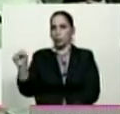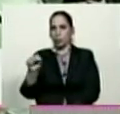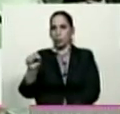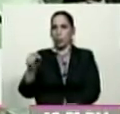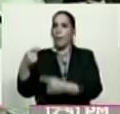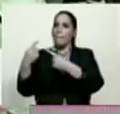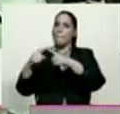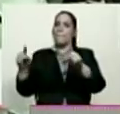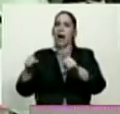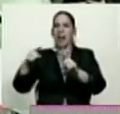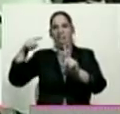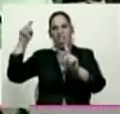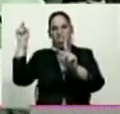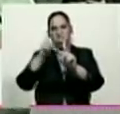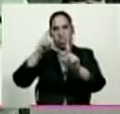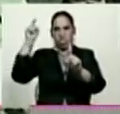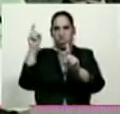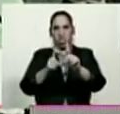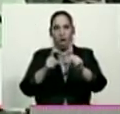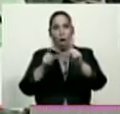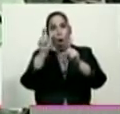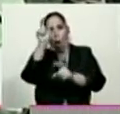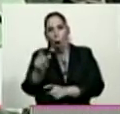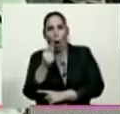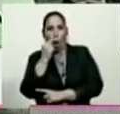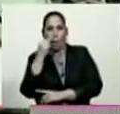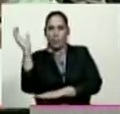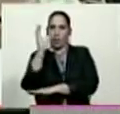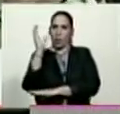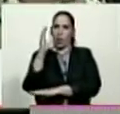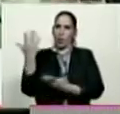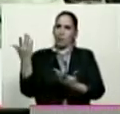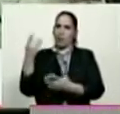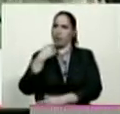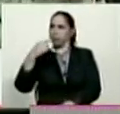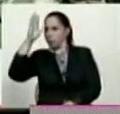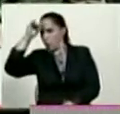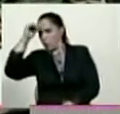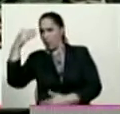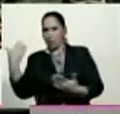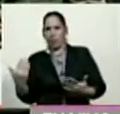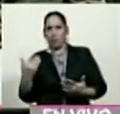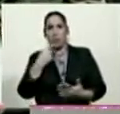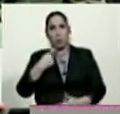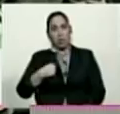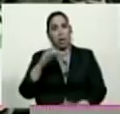cartilla, como dijo Iván Duque, a Donald Trump. Información calientica, directa, de primera mano.